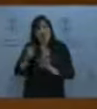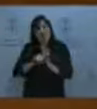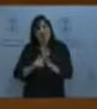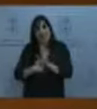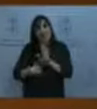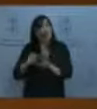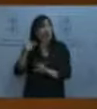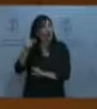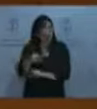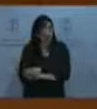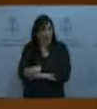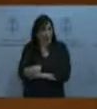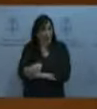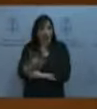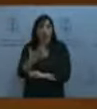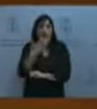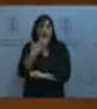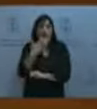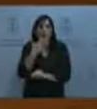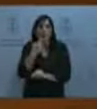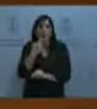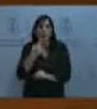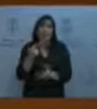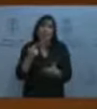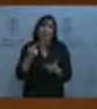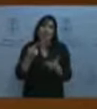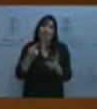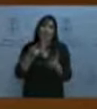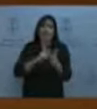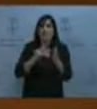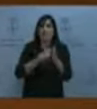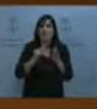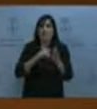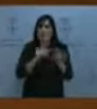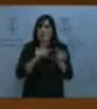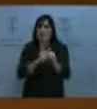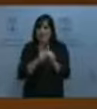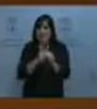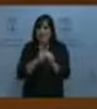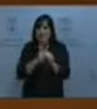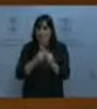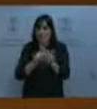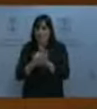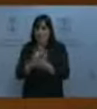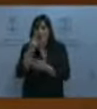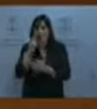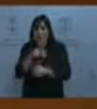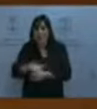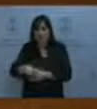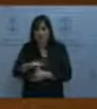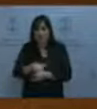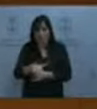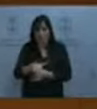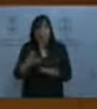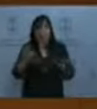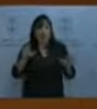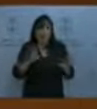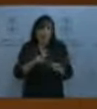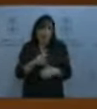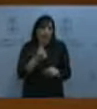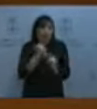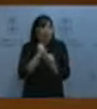de un sistema de seguimiento GPS. En definitiva, señoría, estamos trabajando de la mano del sector,